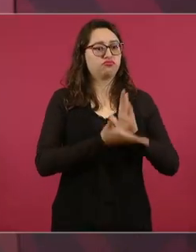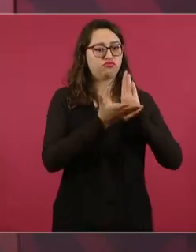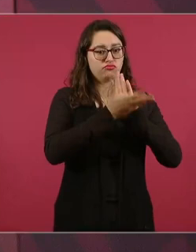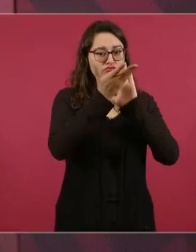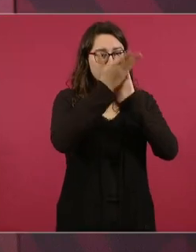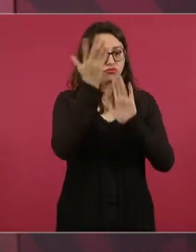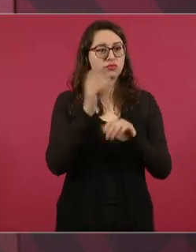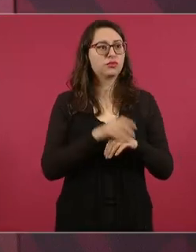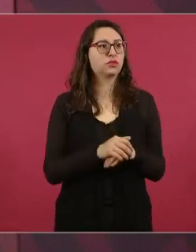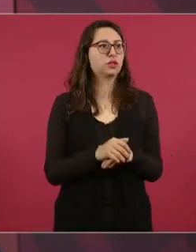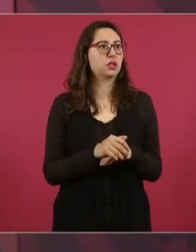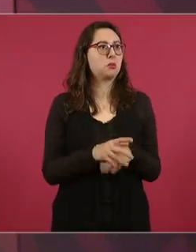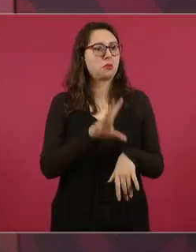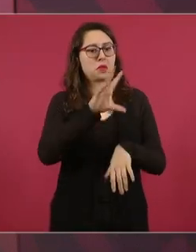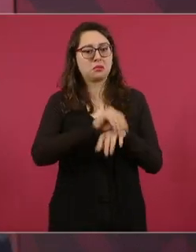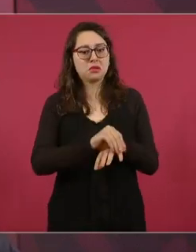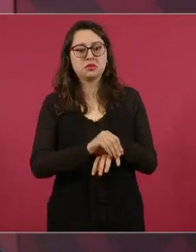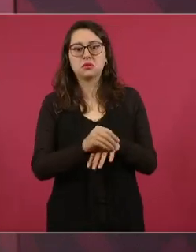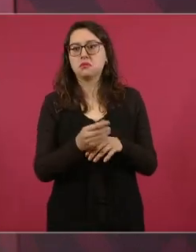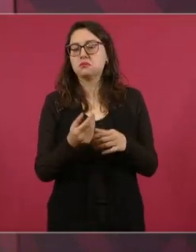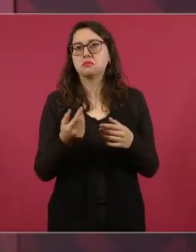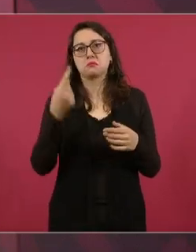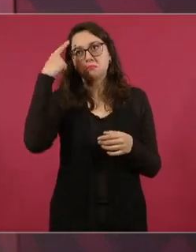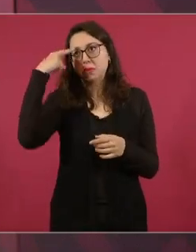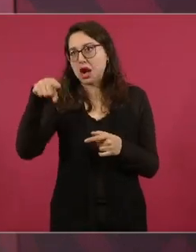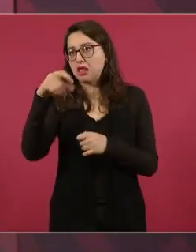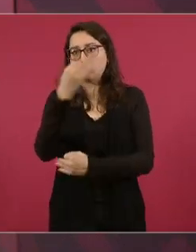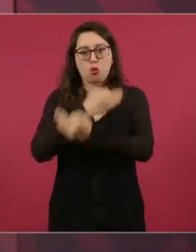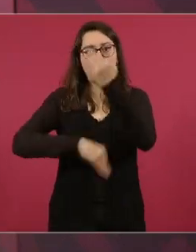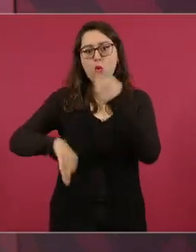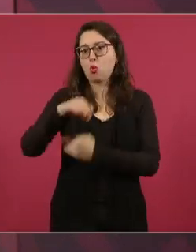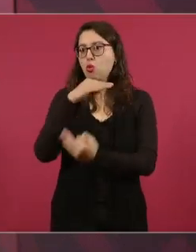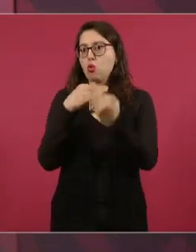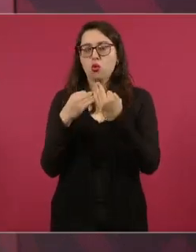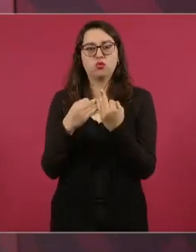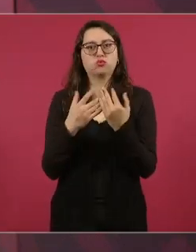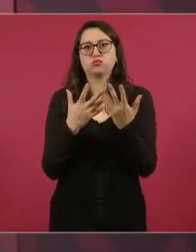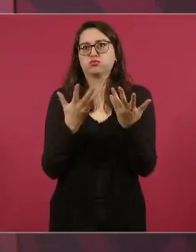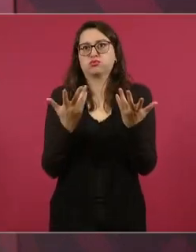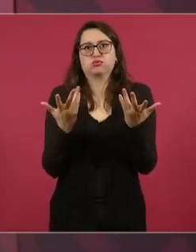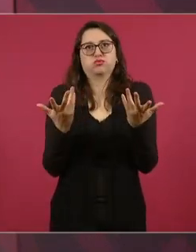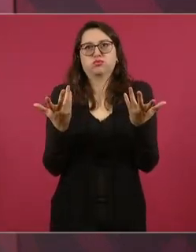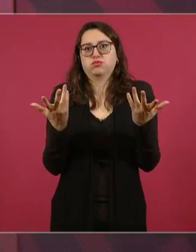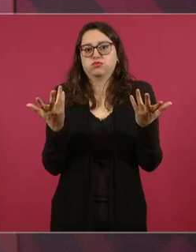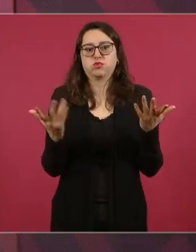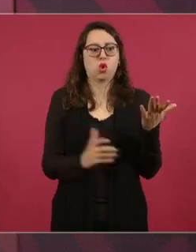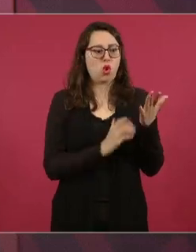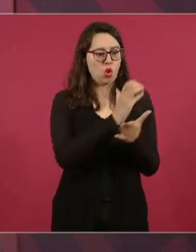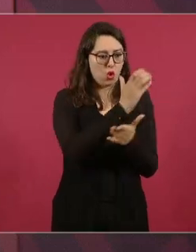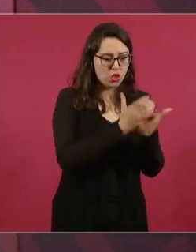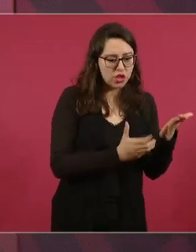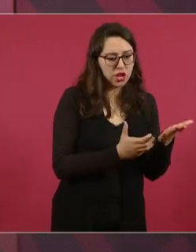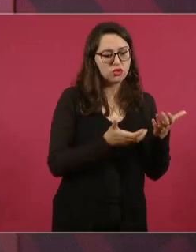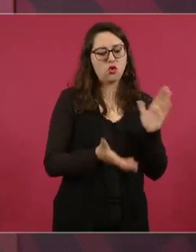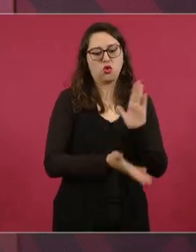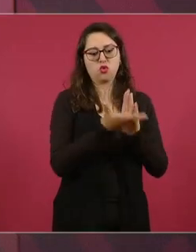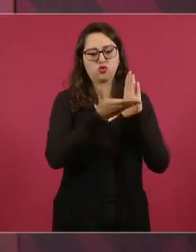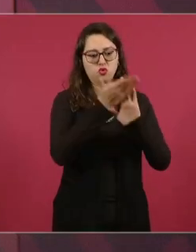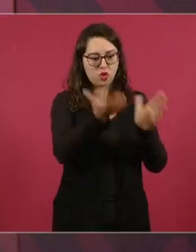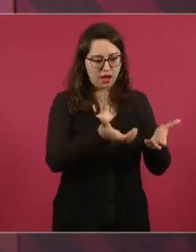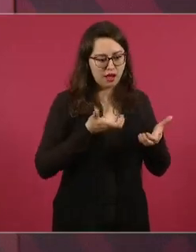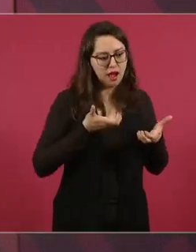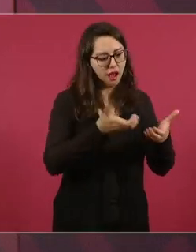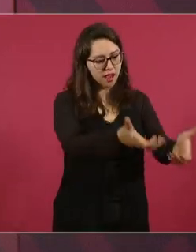Concesionarias de todo, contratos para carreteras. Bueno,